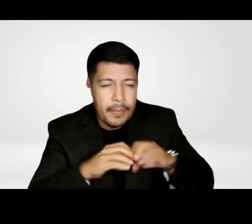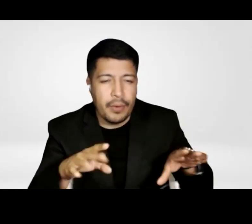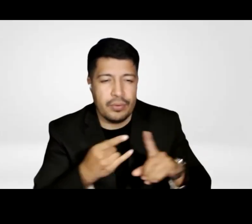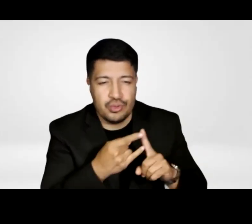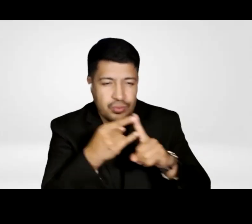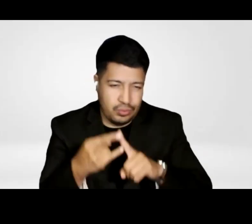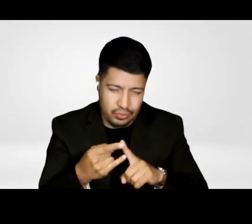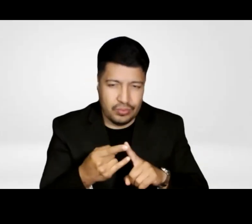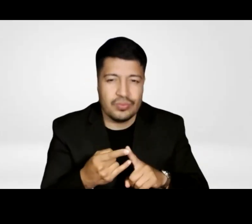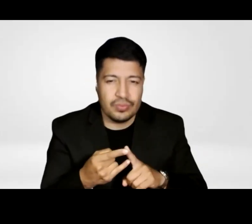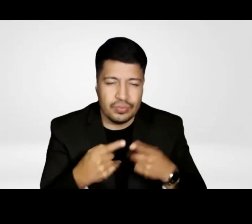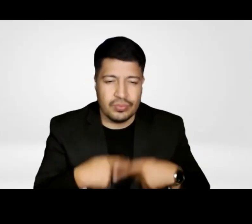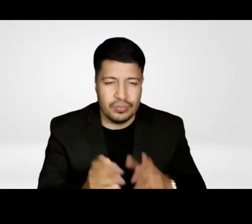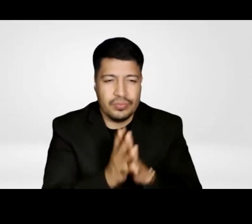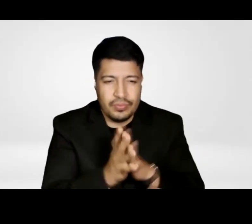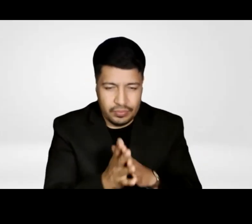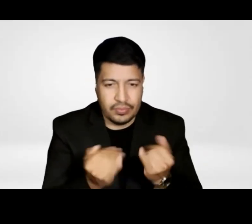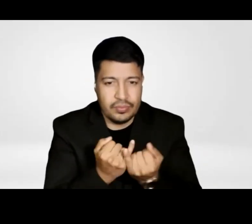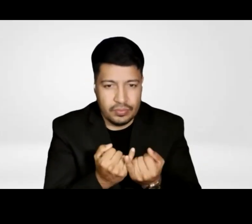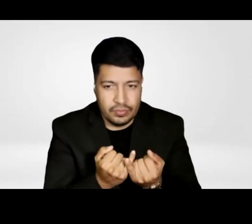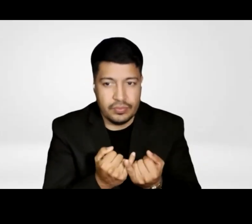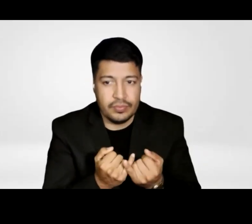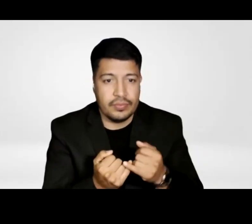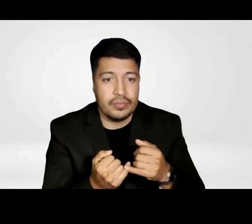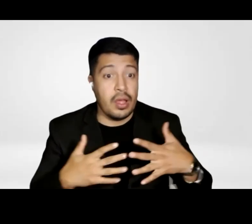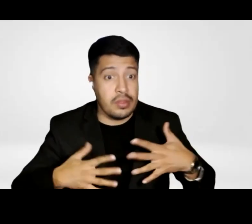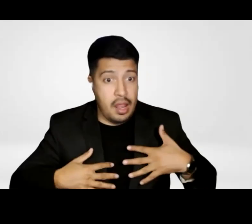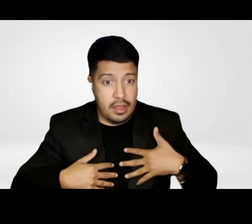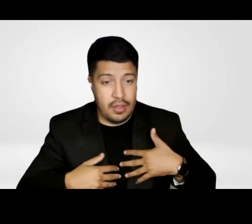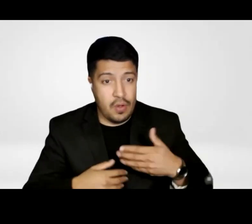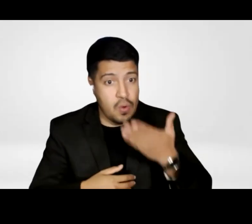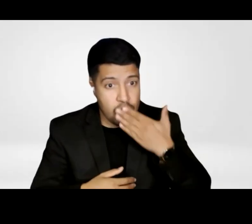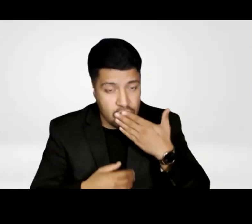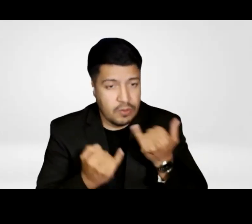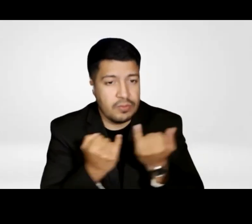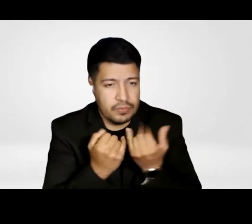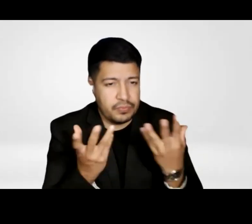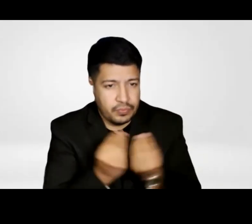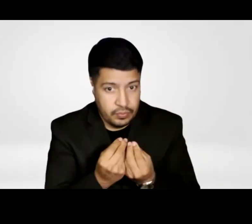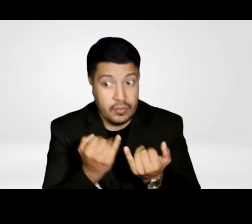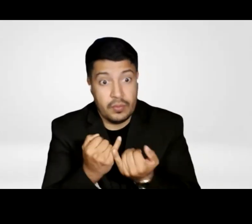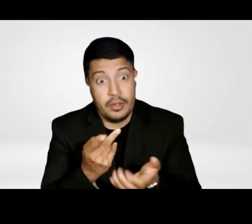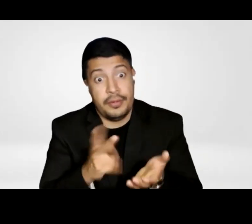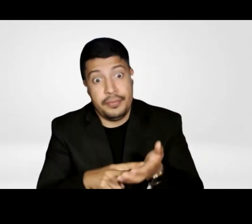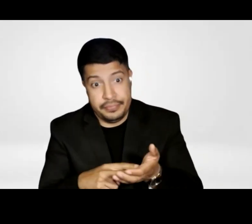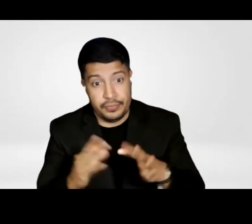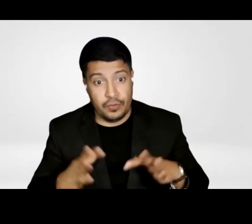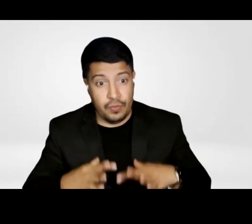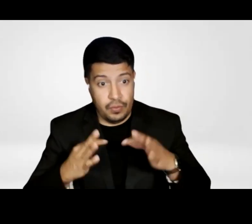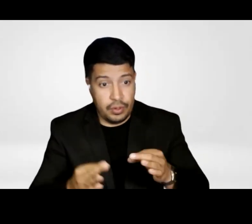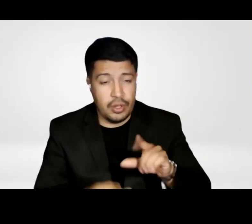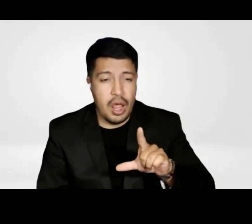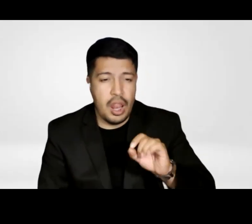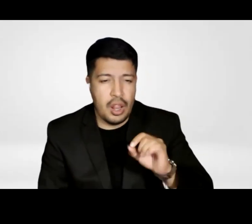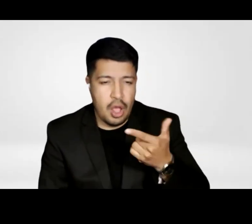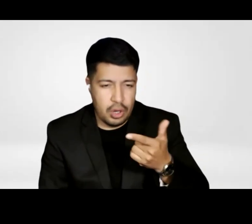clínica del Centro de Rehabilitación e Inclusión Infantil Teletón en Sonora y cofundadora de la clínica Love Therapy y parte del